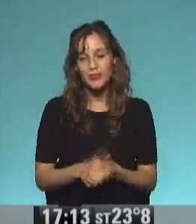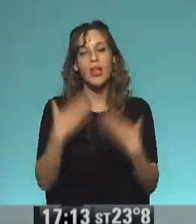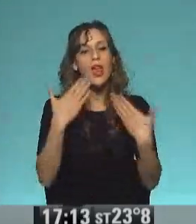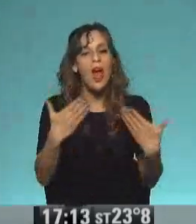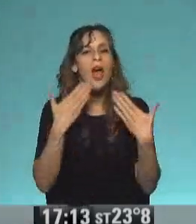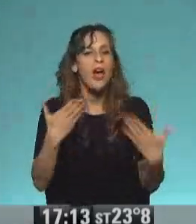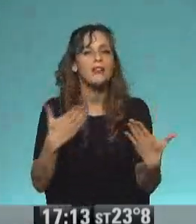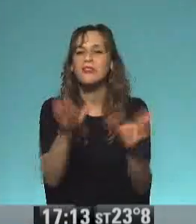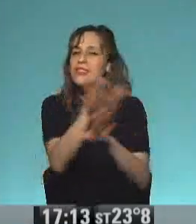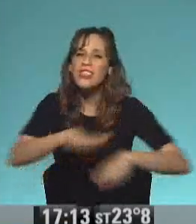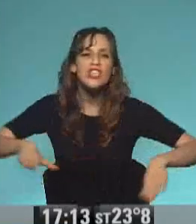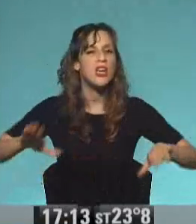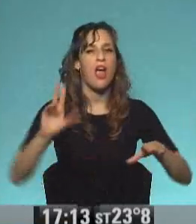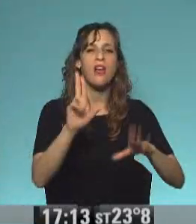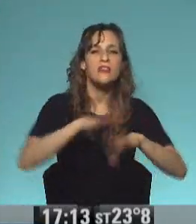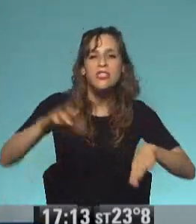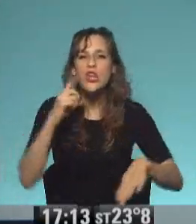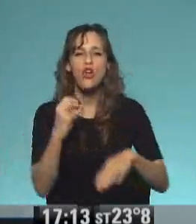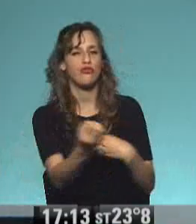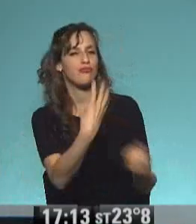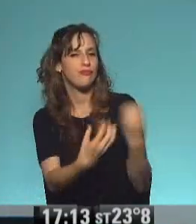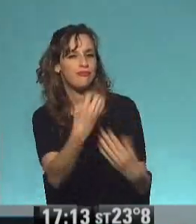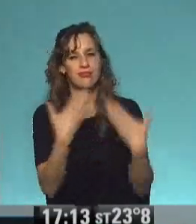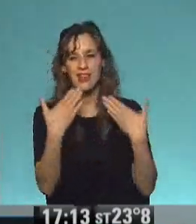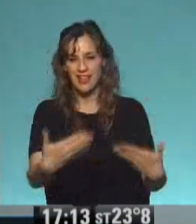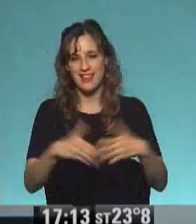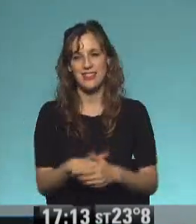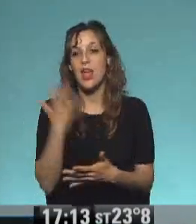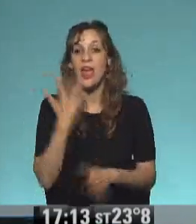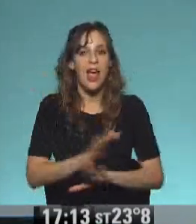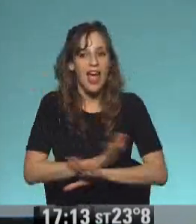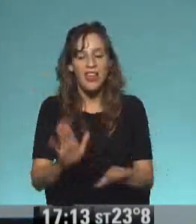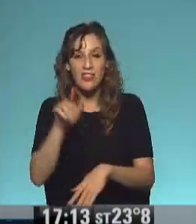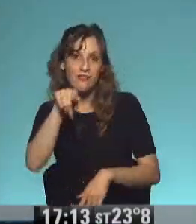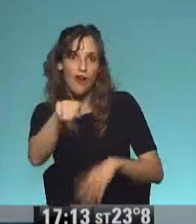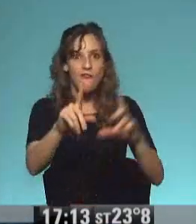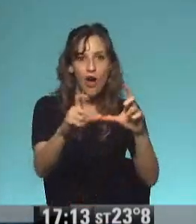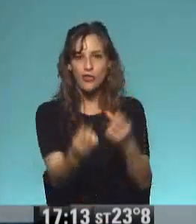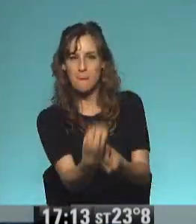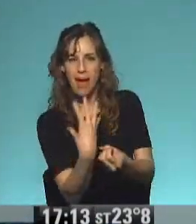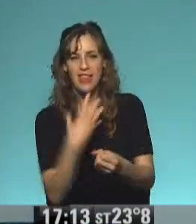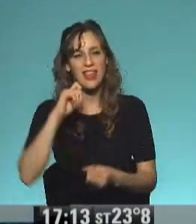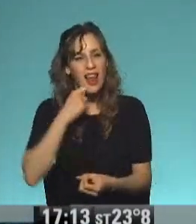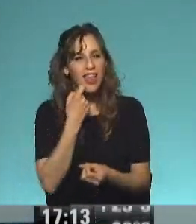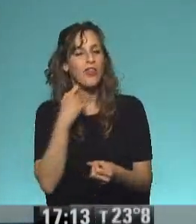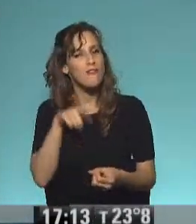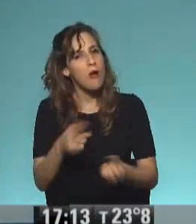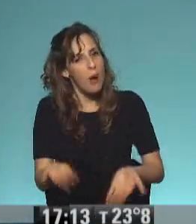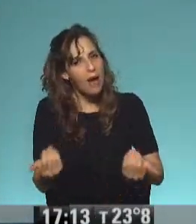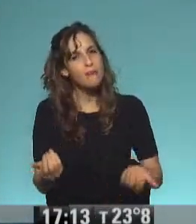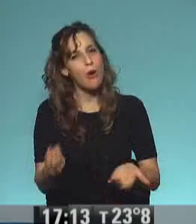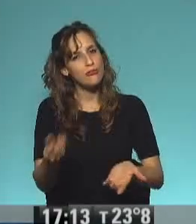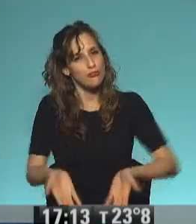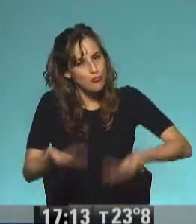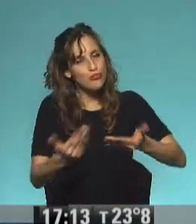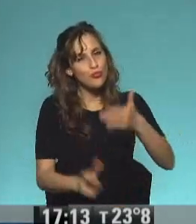todos y a todas por estar compartiendo todo esto. Sí, muchísimas gracias. Nos encanta recibir fotos y compartir. Así que sigan subiendo fotos a las redes que las